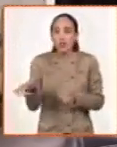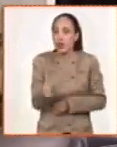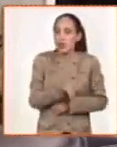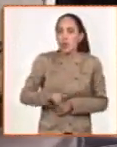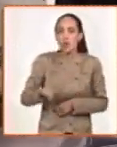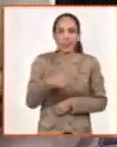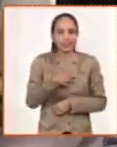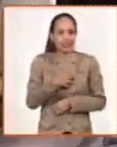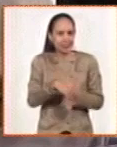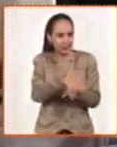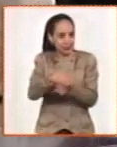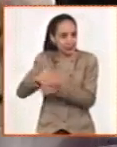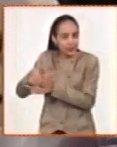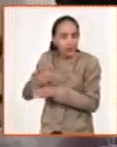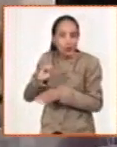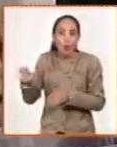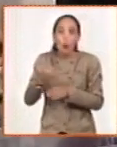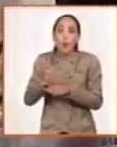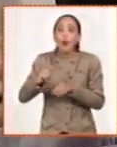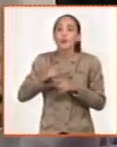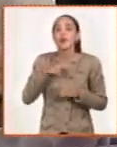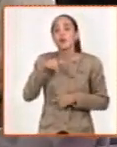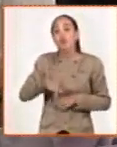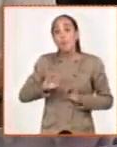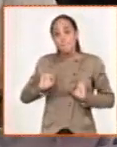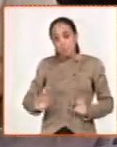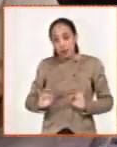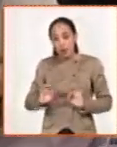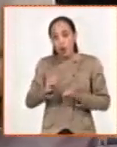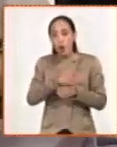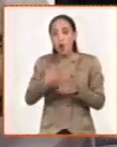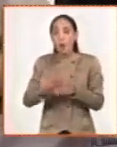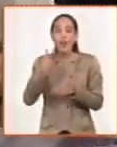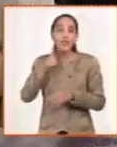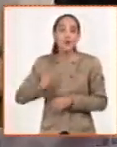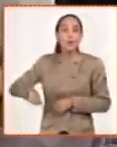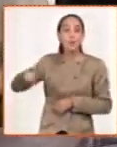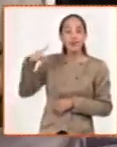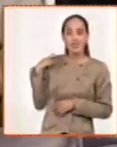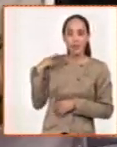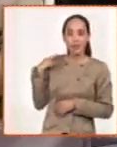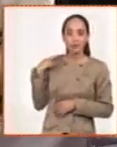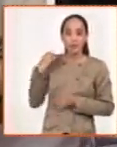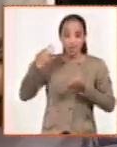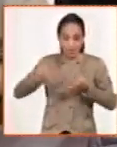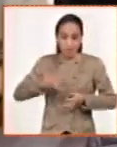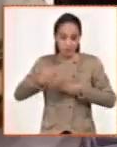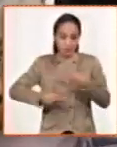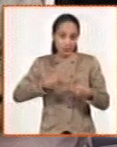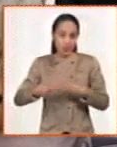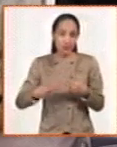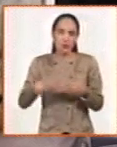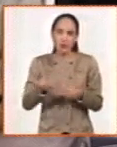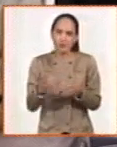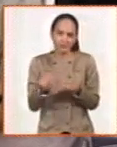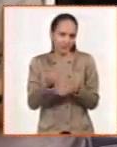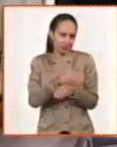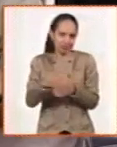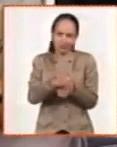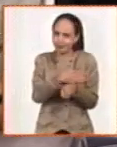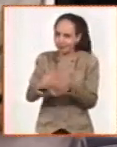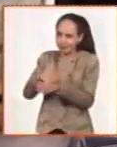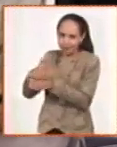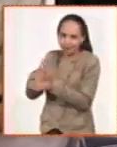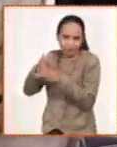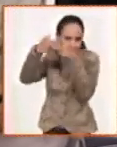repertorio, porque ya no puedes llevar lo que llevaste el año pasado. Y bueno, así hemos hecho un repertorio muy amplio. Hemos